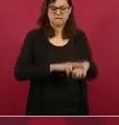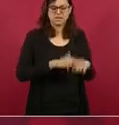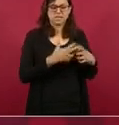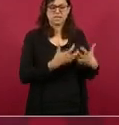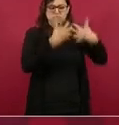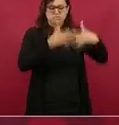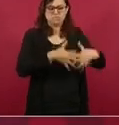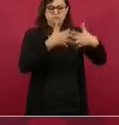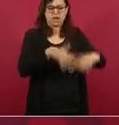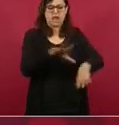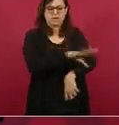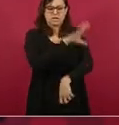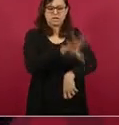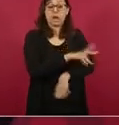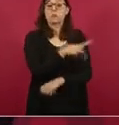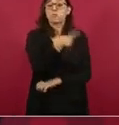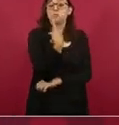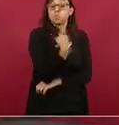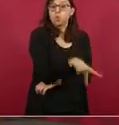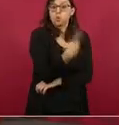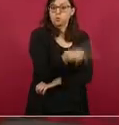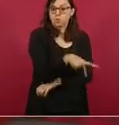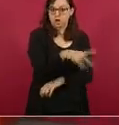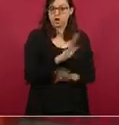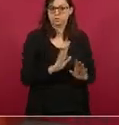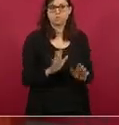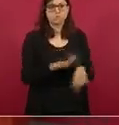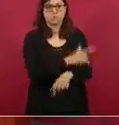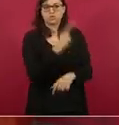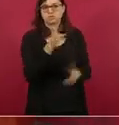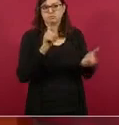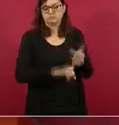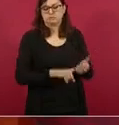necesita energía eléctrica y tiene su planta